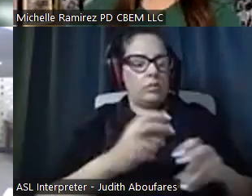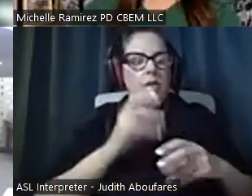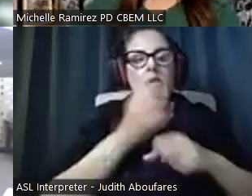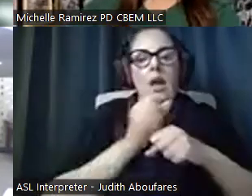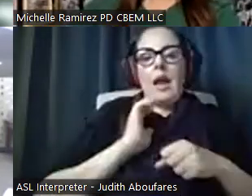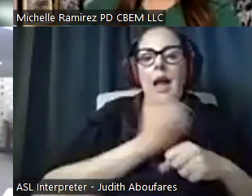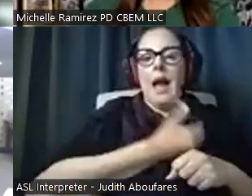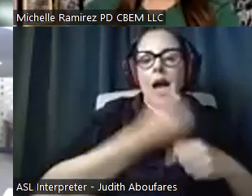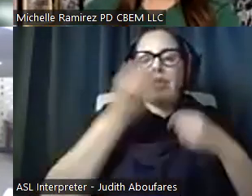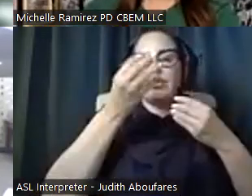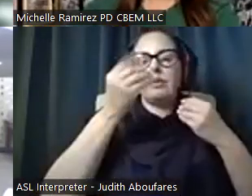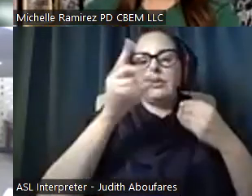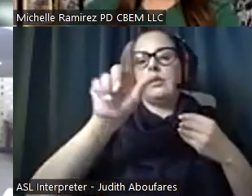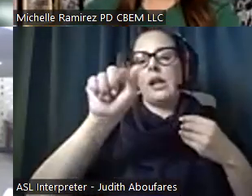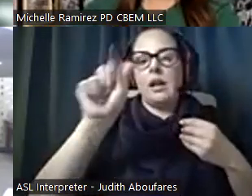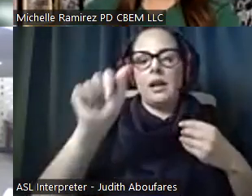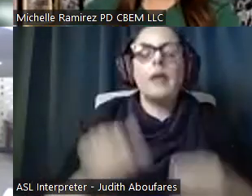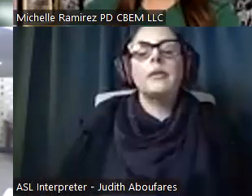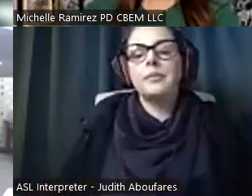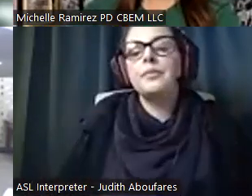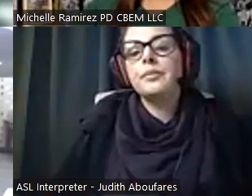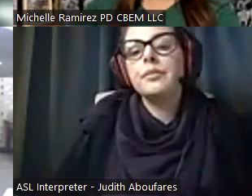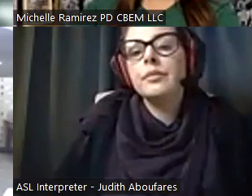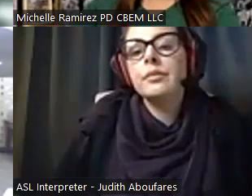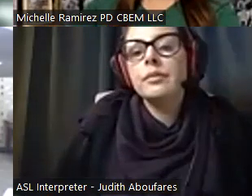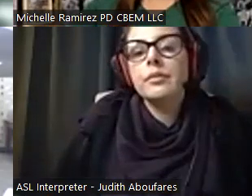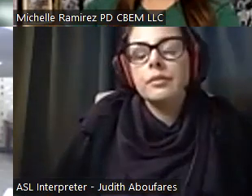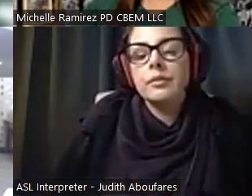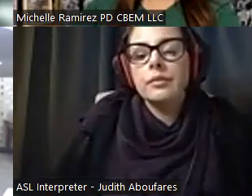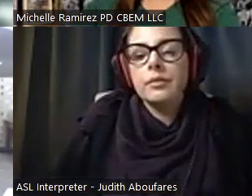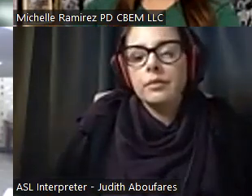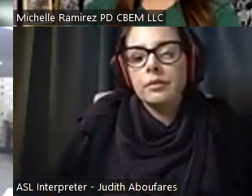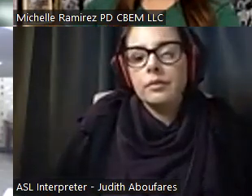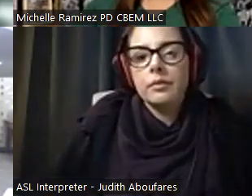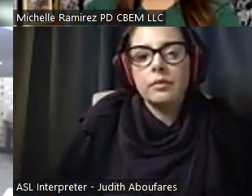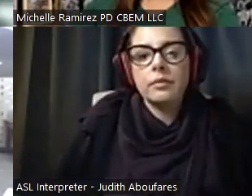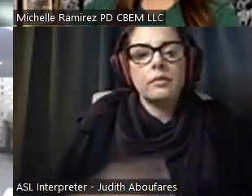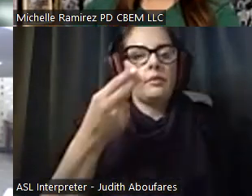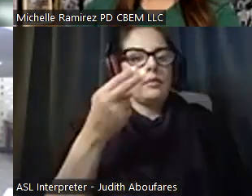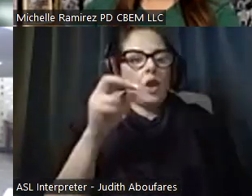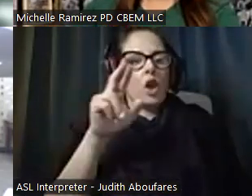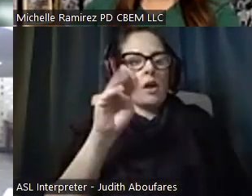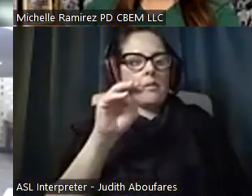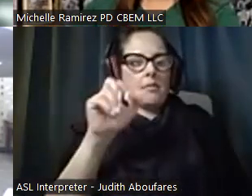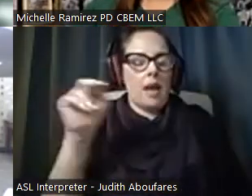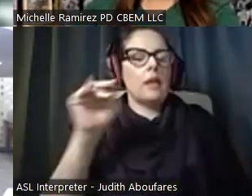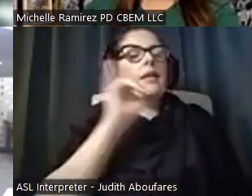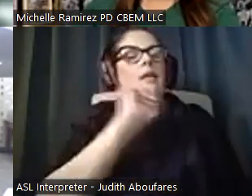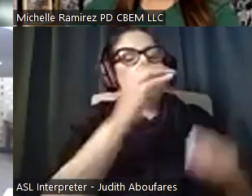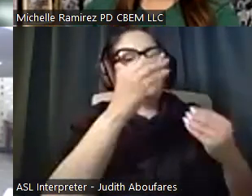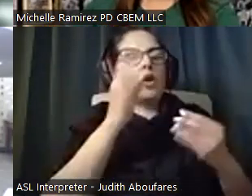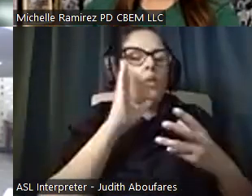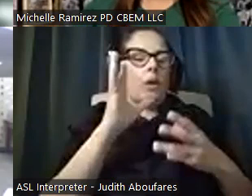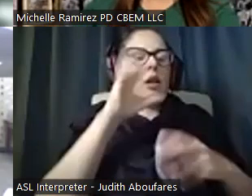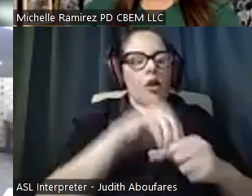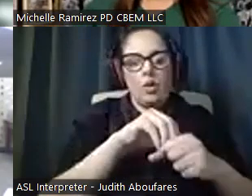esto es donde tenemos la información. the data will take into account la información